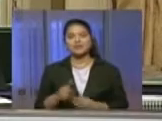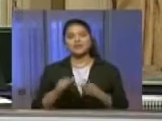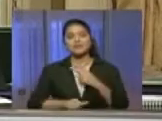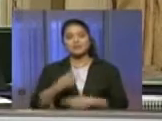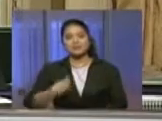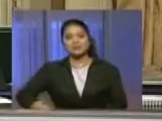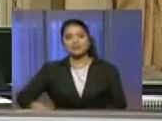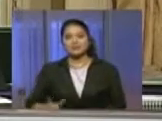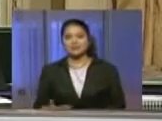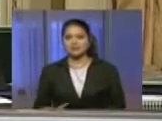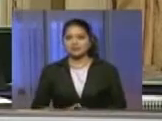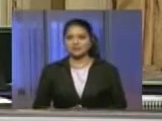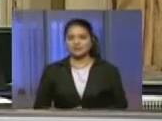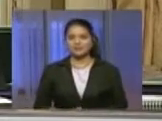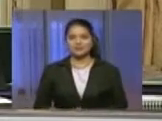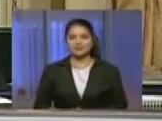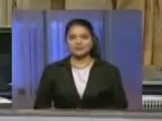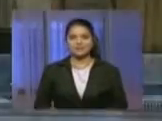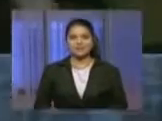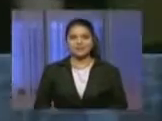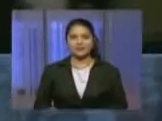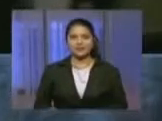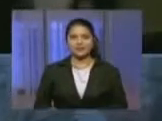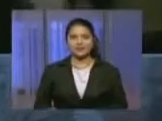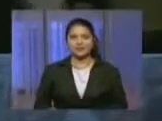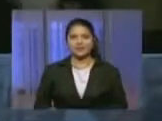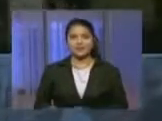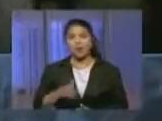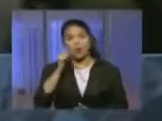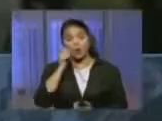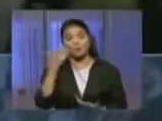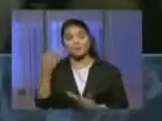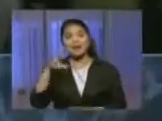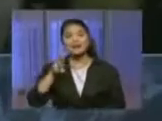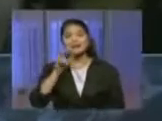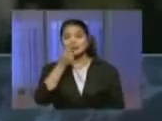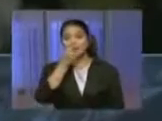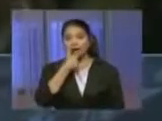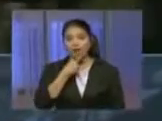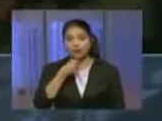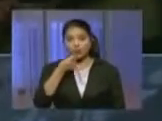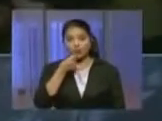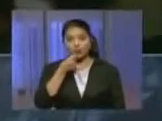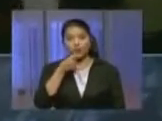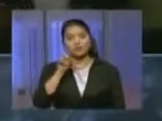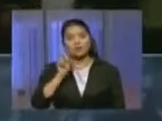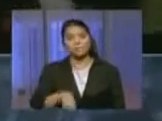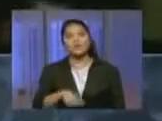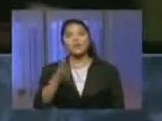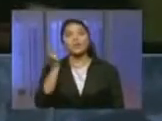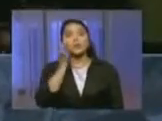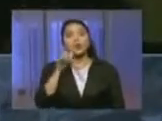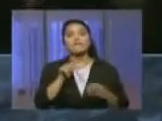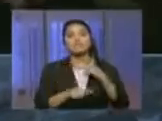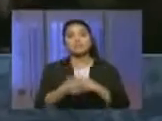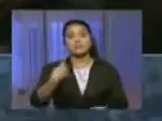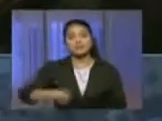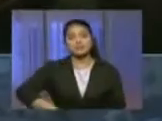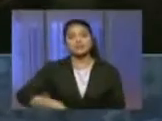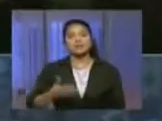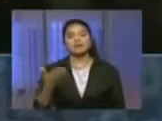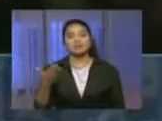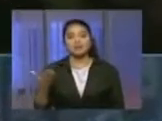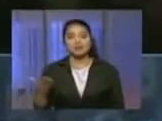socialismo territorial Don Ricardo Molina nuestra vicepresidenta